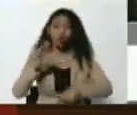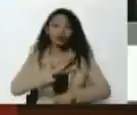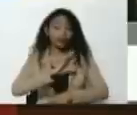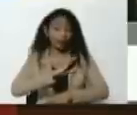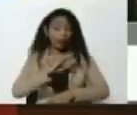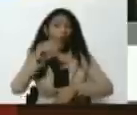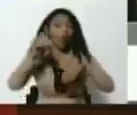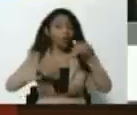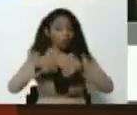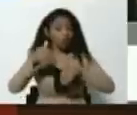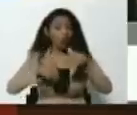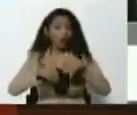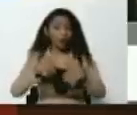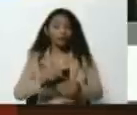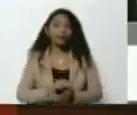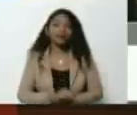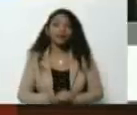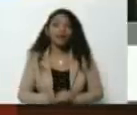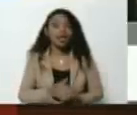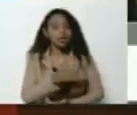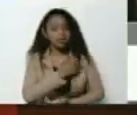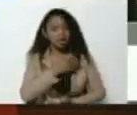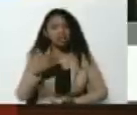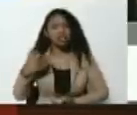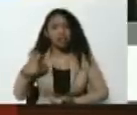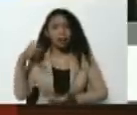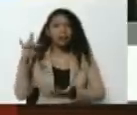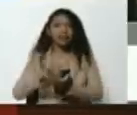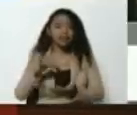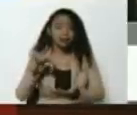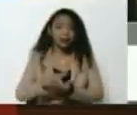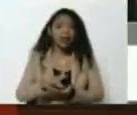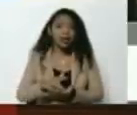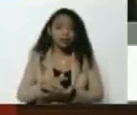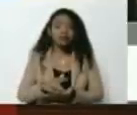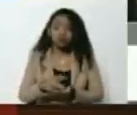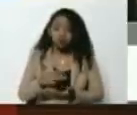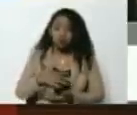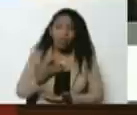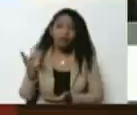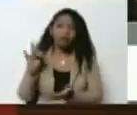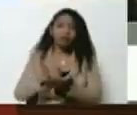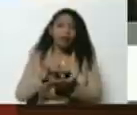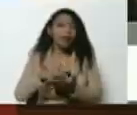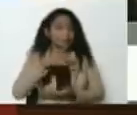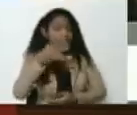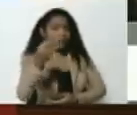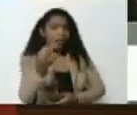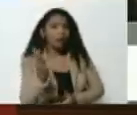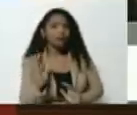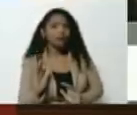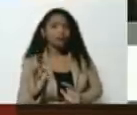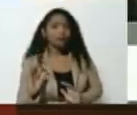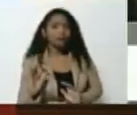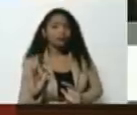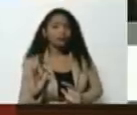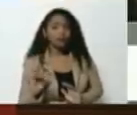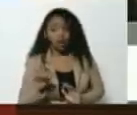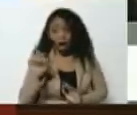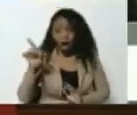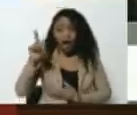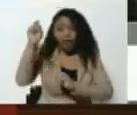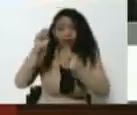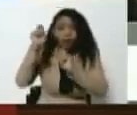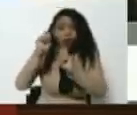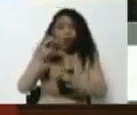elecciones. El que quiera participar, que participe. ¿Verdad? Allá está el diputado